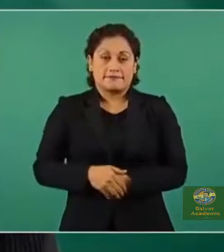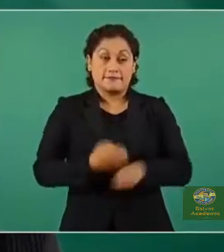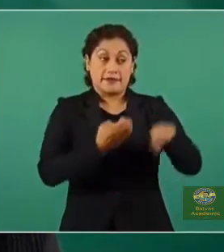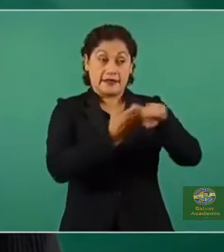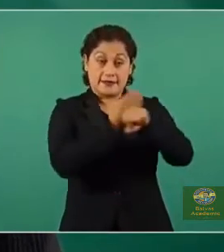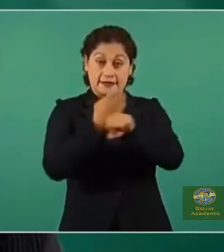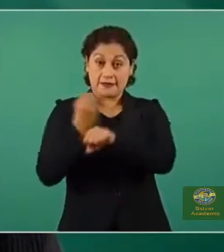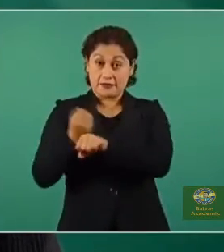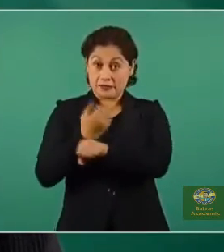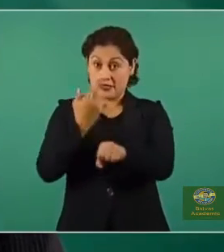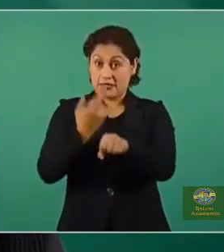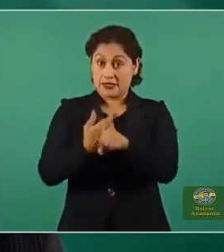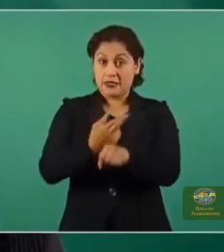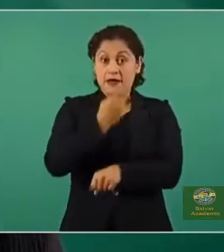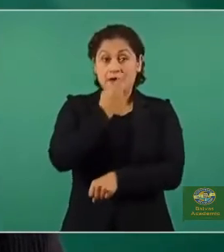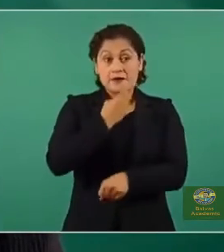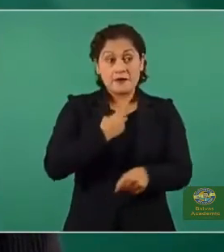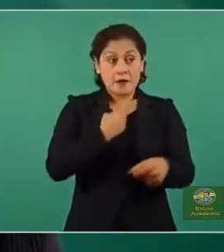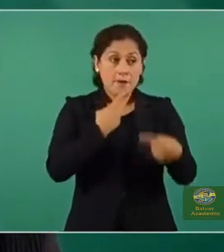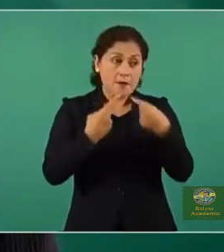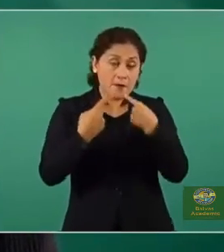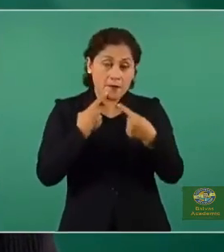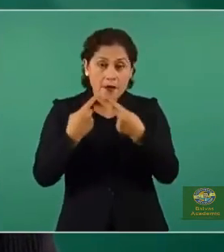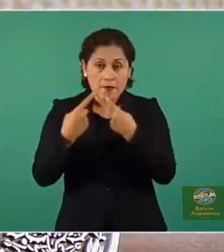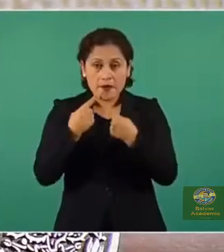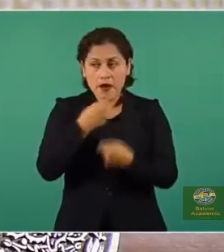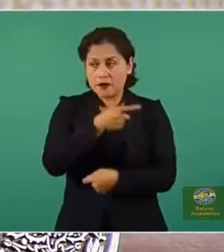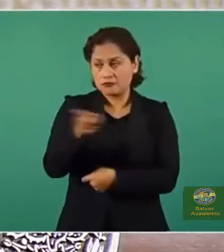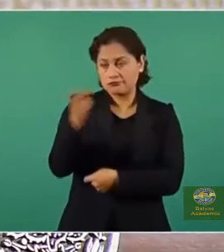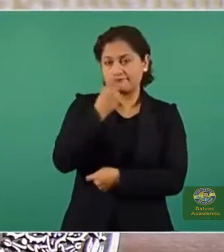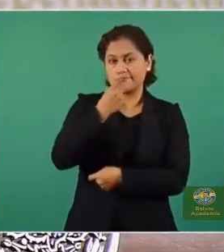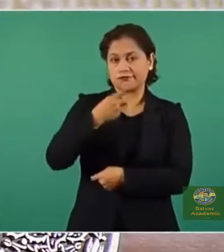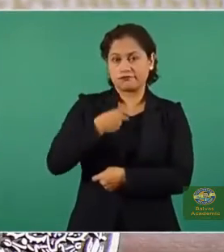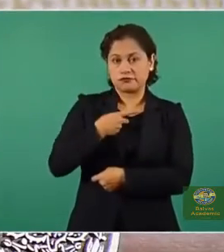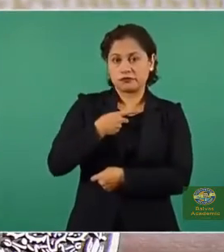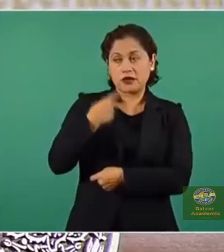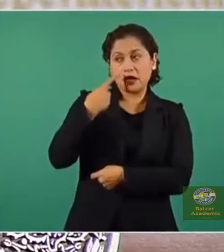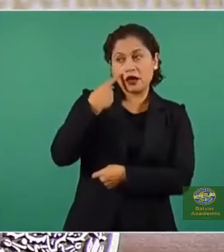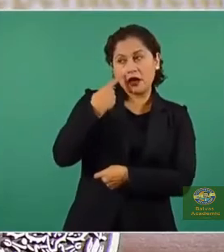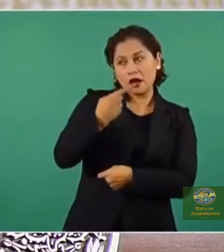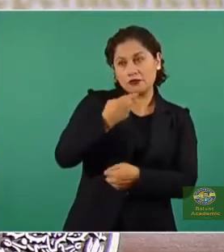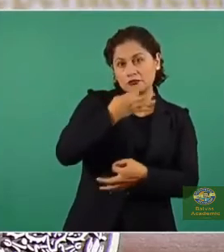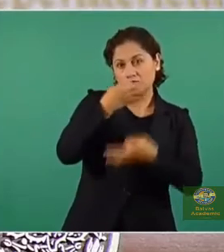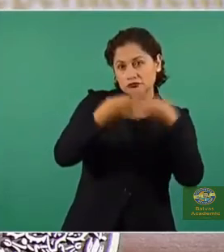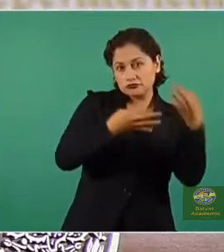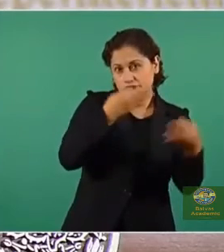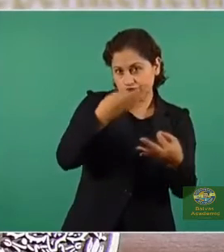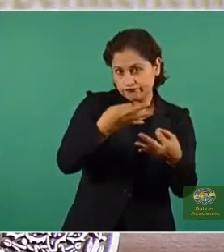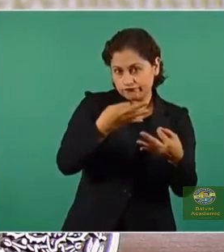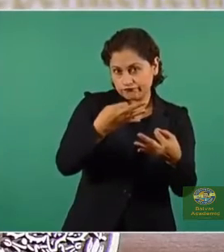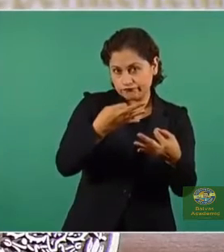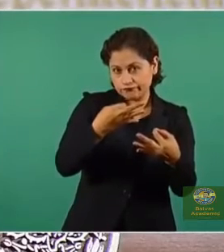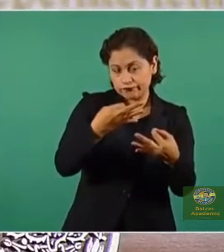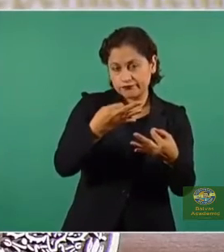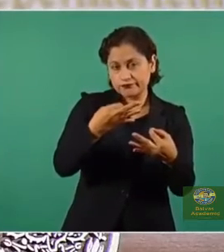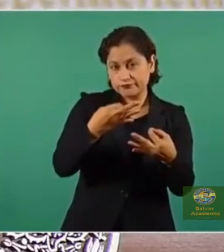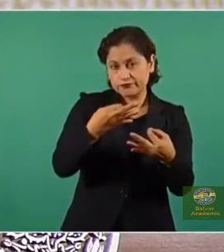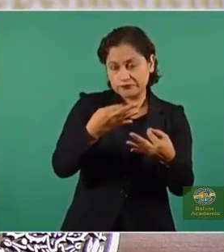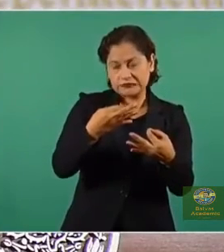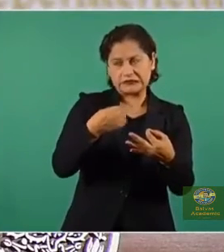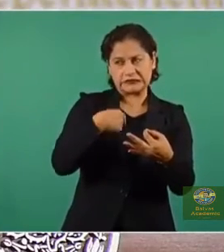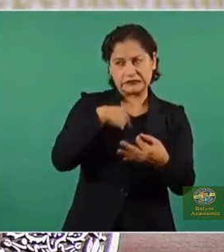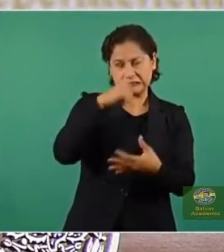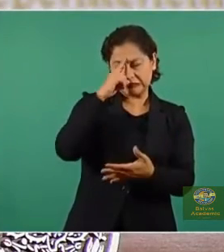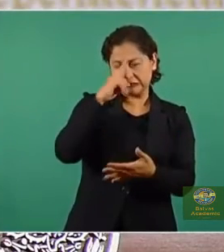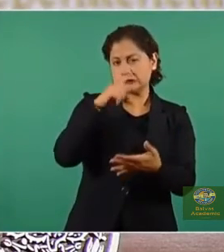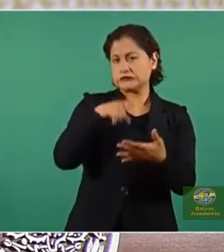estados nos decían y nos comentaban eso, oiga, secretario, está saliendo esto en las notas, yo creo que están